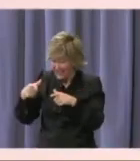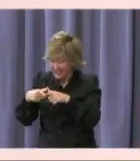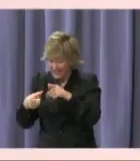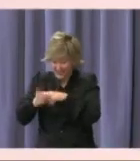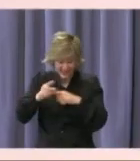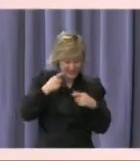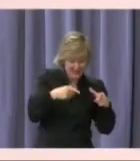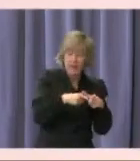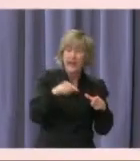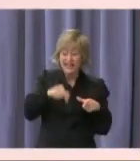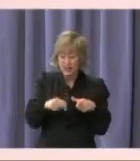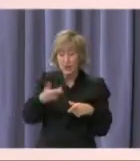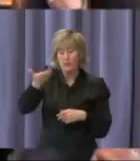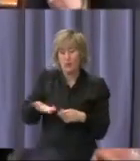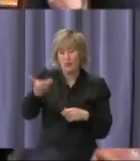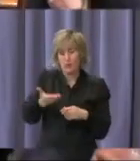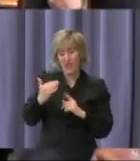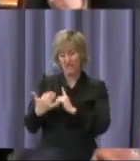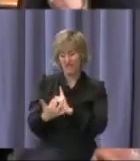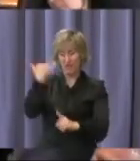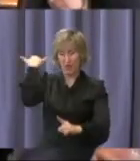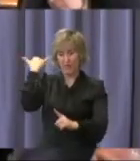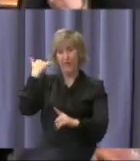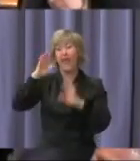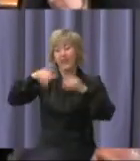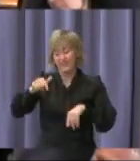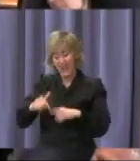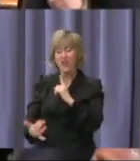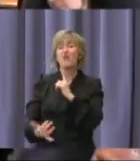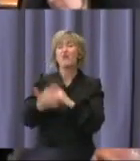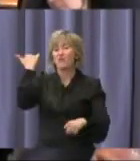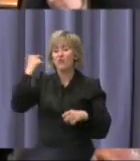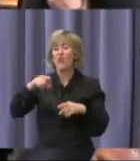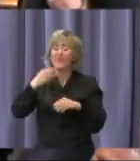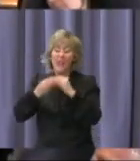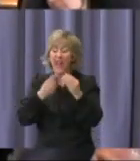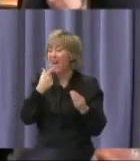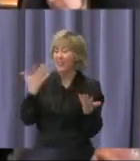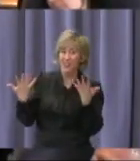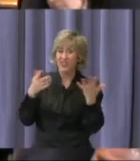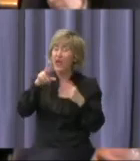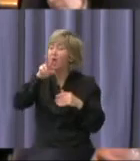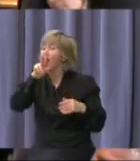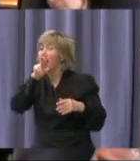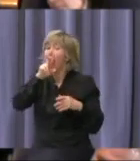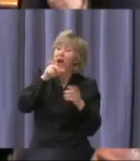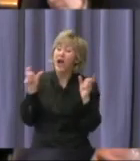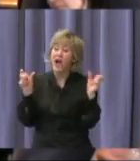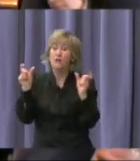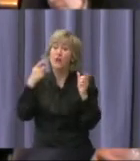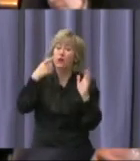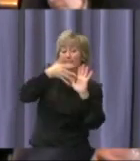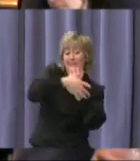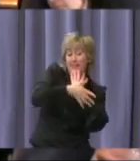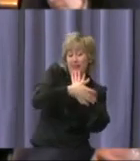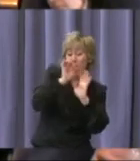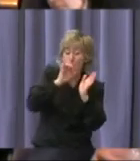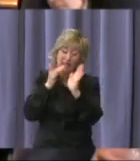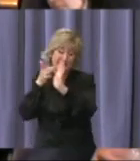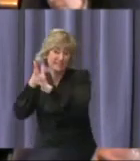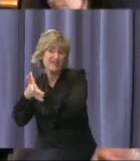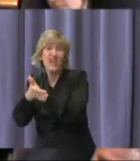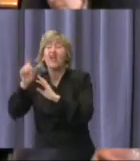simbólica muy importante, muy importante. De forma que las verbalizaciones adquieren un significado que tiene que ver